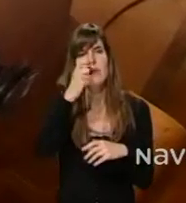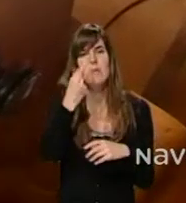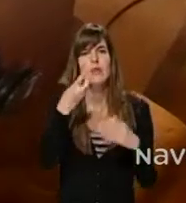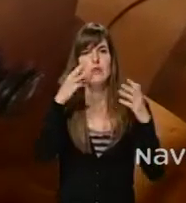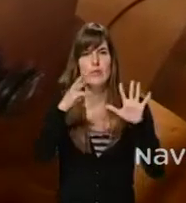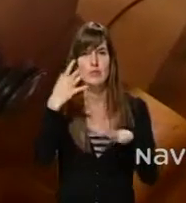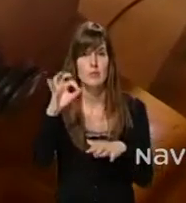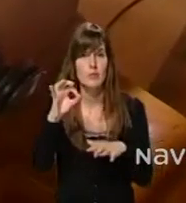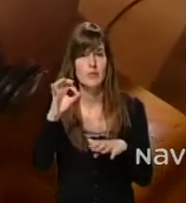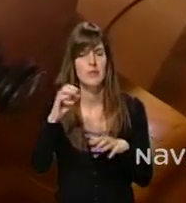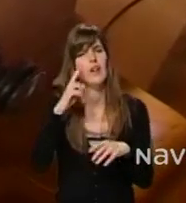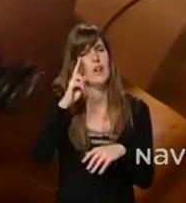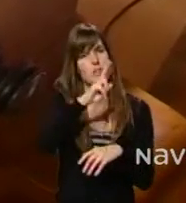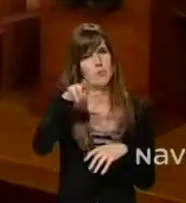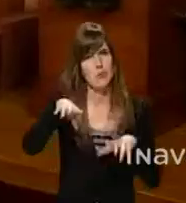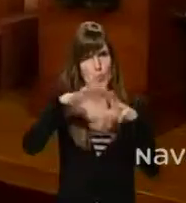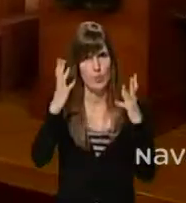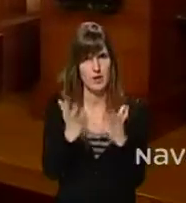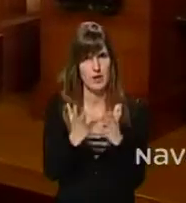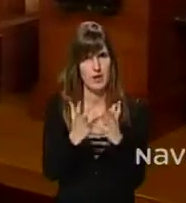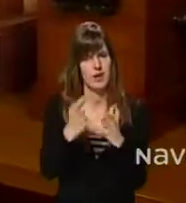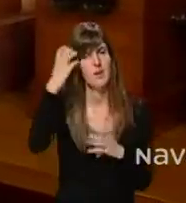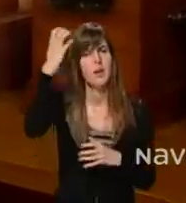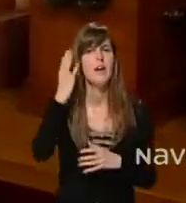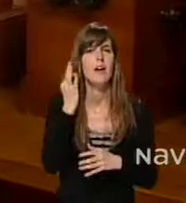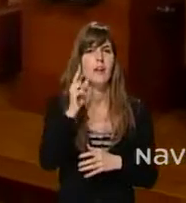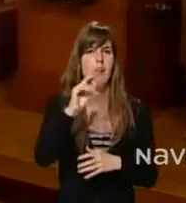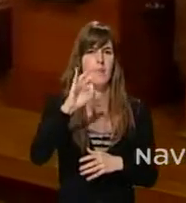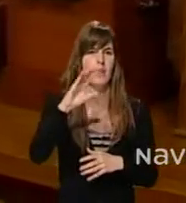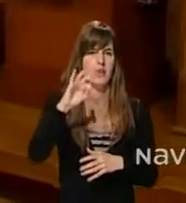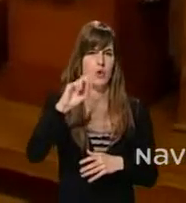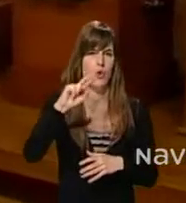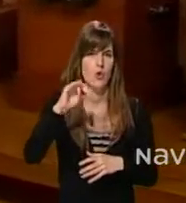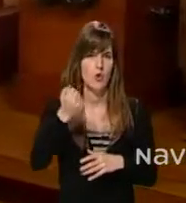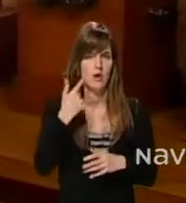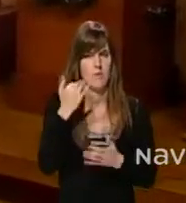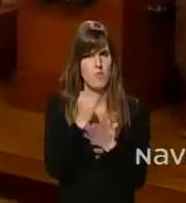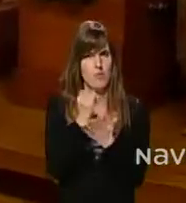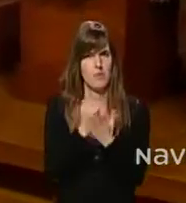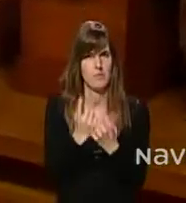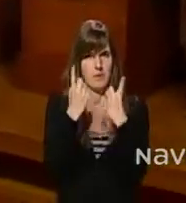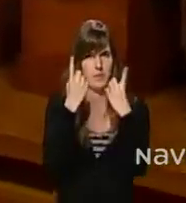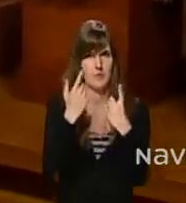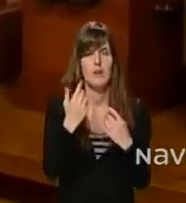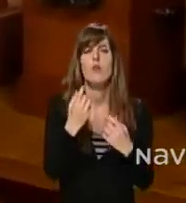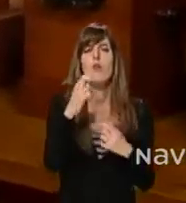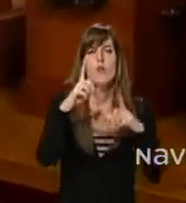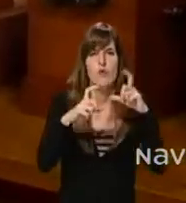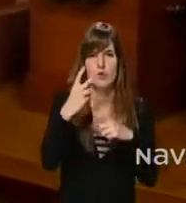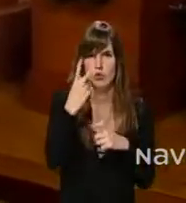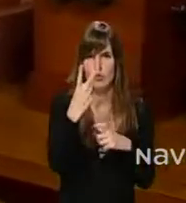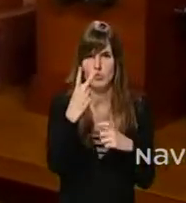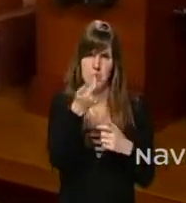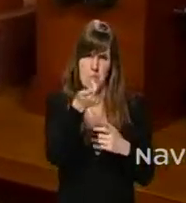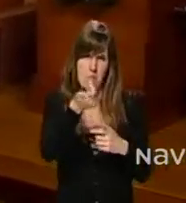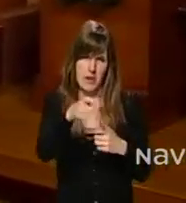Crystal Palace y con la reina Victoria, se hicieron las primeras pruebas por parte de Whiston y con dos fotografías, son más o menos